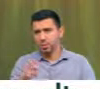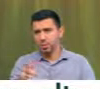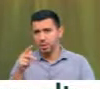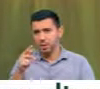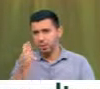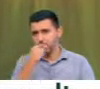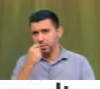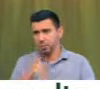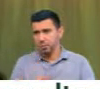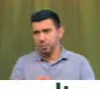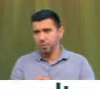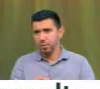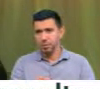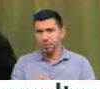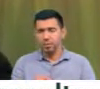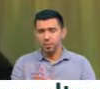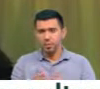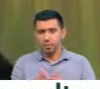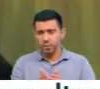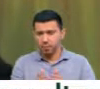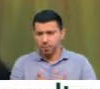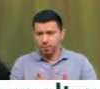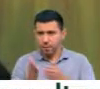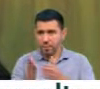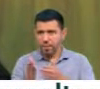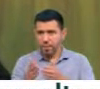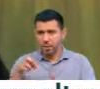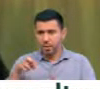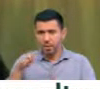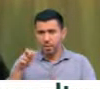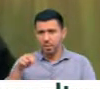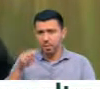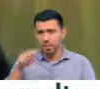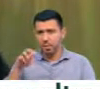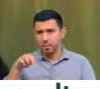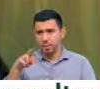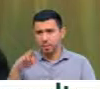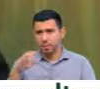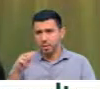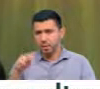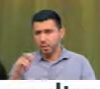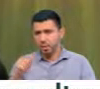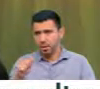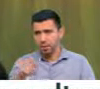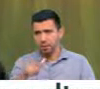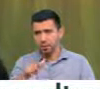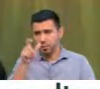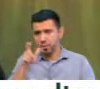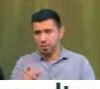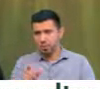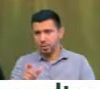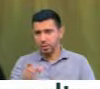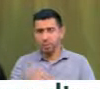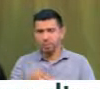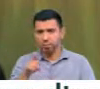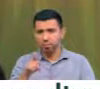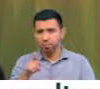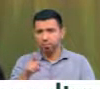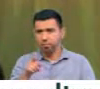como Chinauta, sobre la vía panamericana. En el hecho se captura una persona que, al ser identificada, se establece que